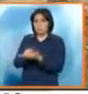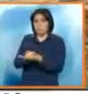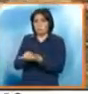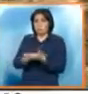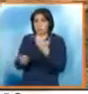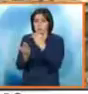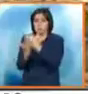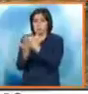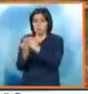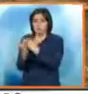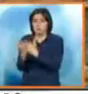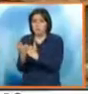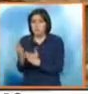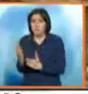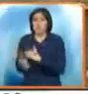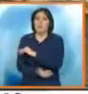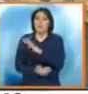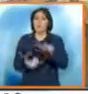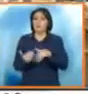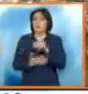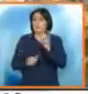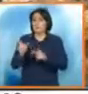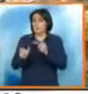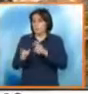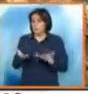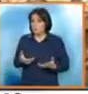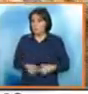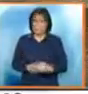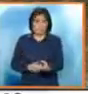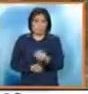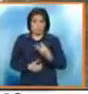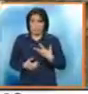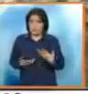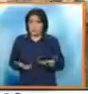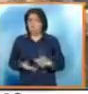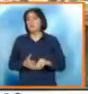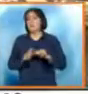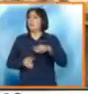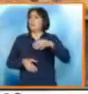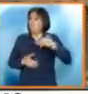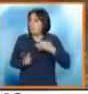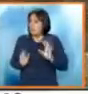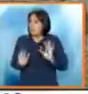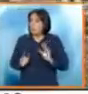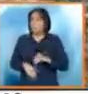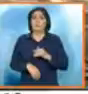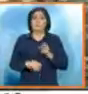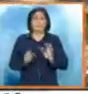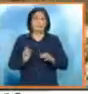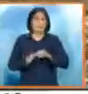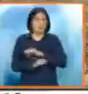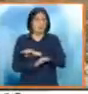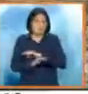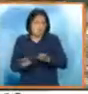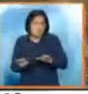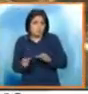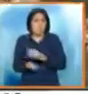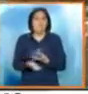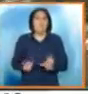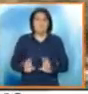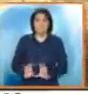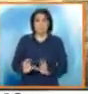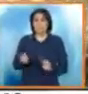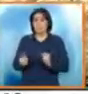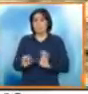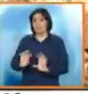este momento a todas estas personas. Lo que nos han dicho es que por lo menos hasta que se termine de remover los escombros,